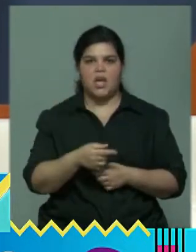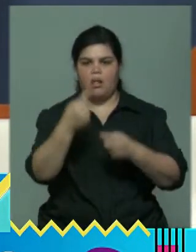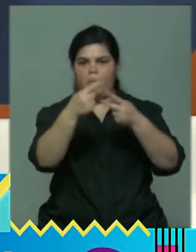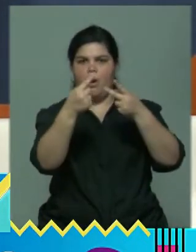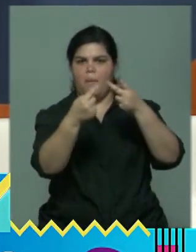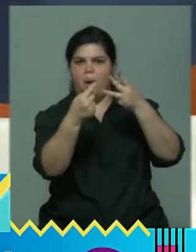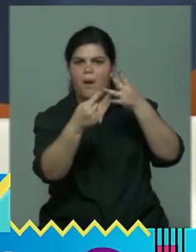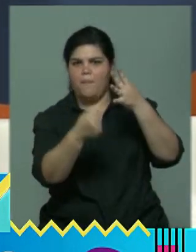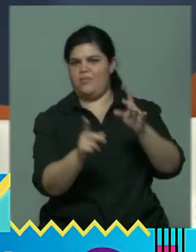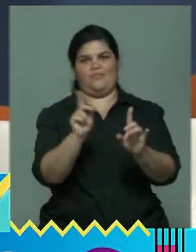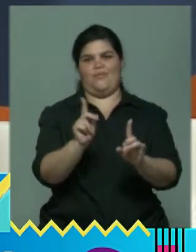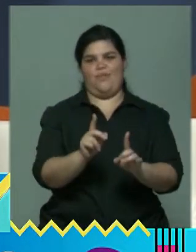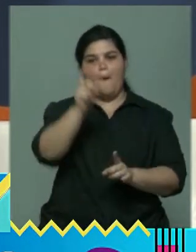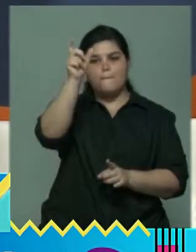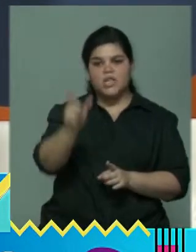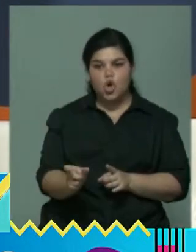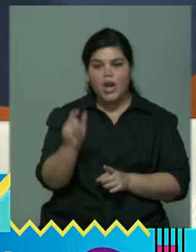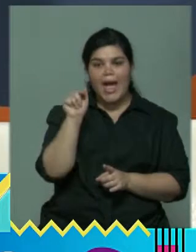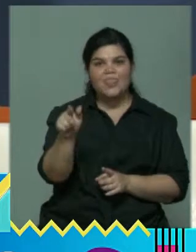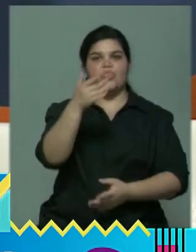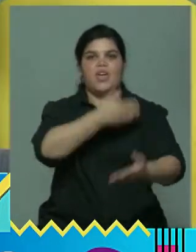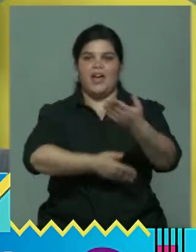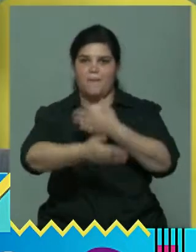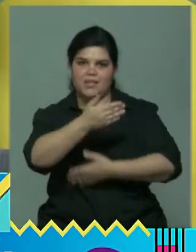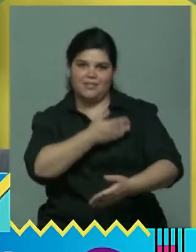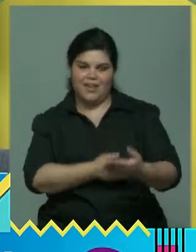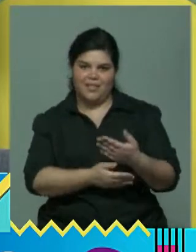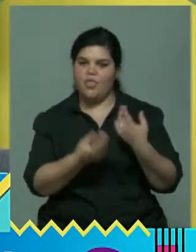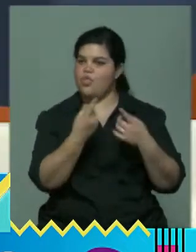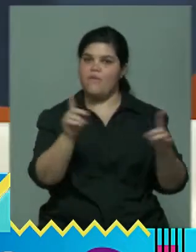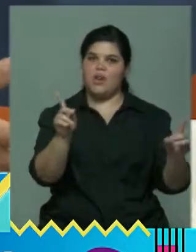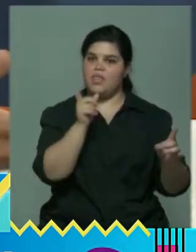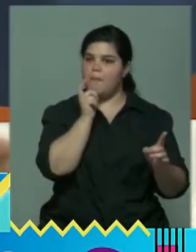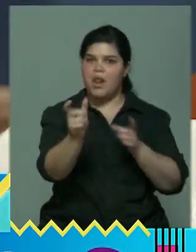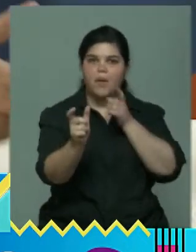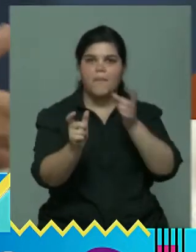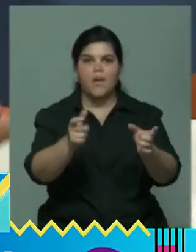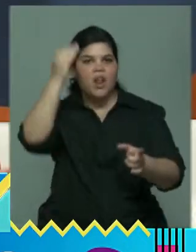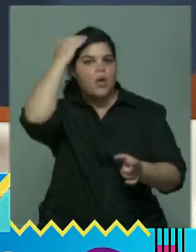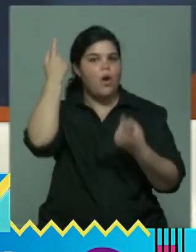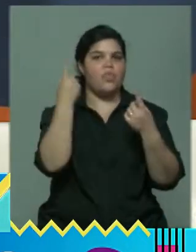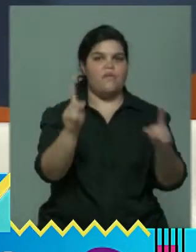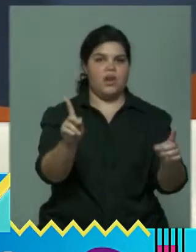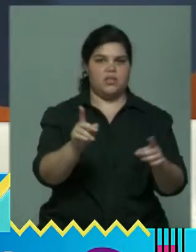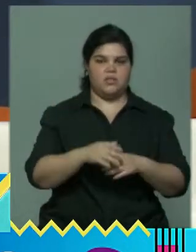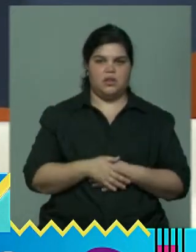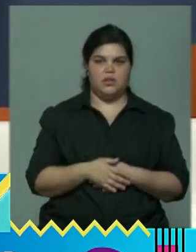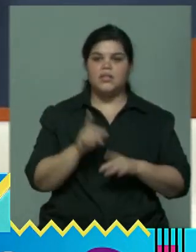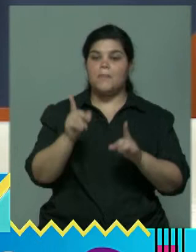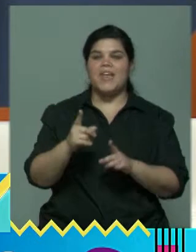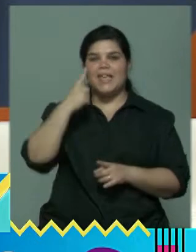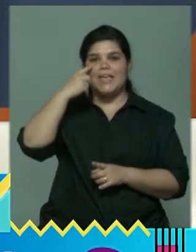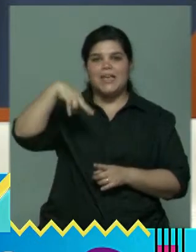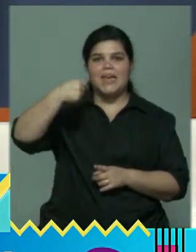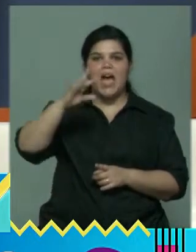Es persona con discapacidad, no definimos a la persona. No es su discapacidad. Que es un ejemplo de cómo tal vez el mismo INADI usaba discapacitado hace 5 años y cómo va cambiando también